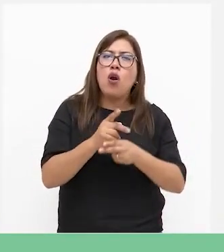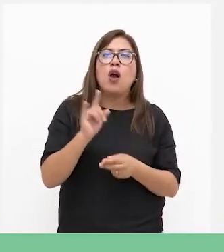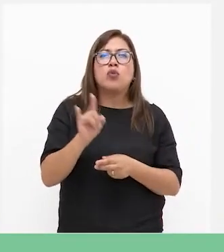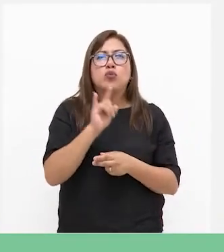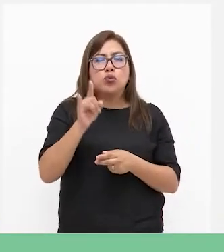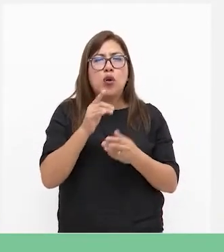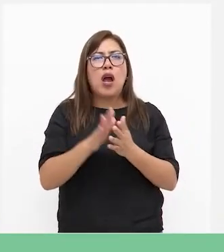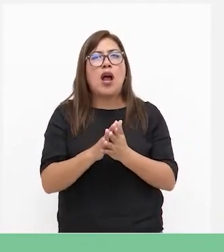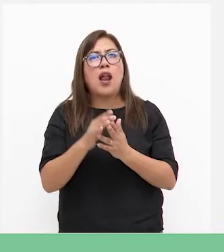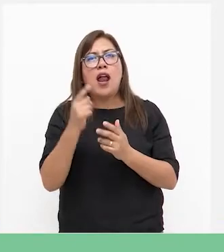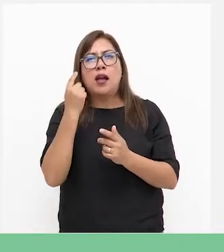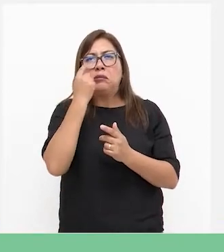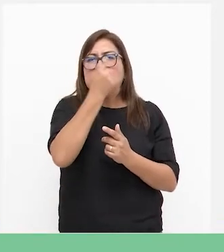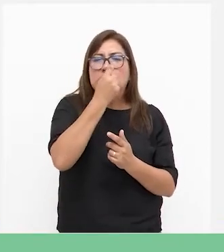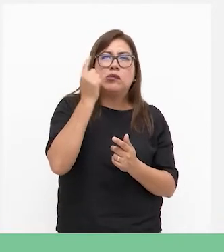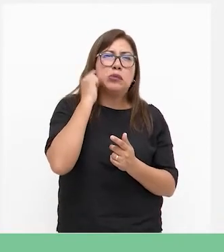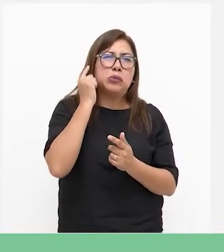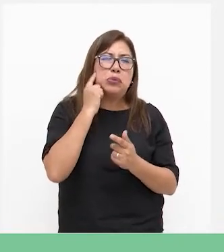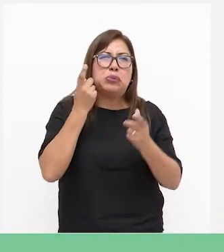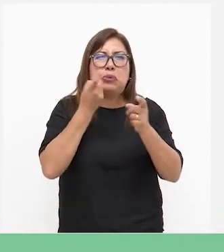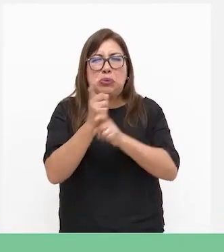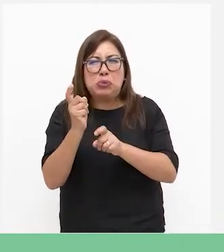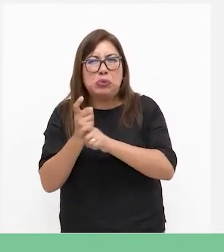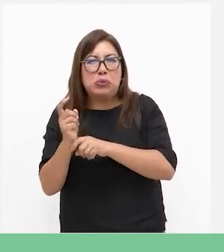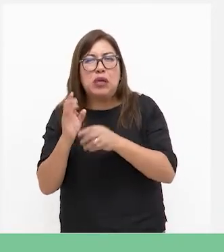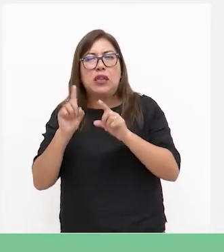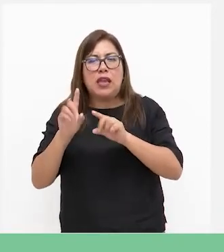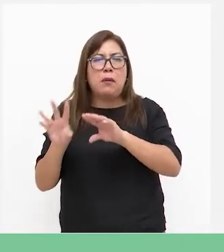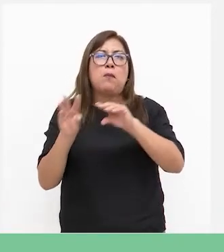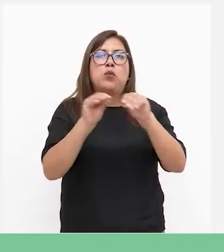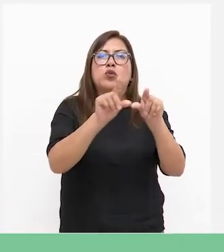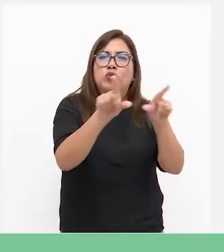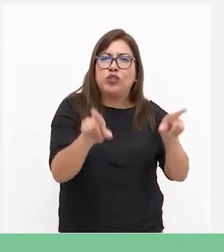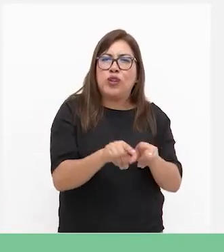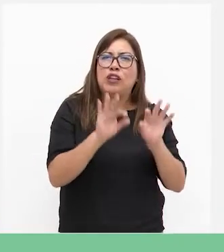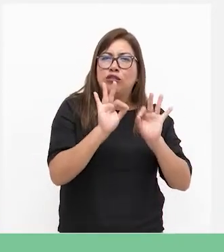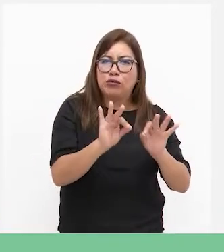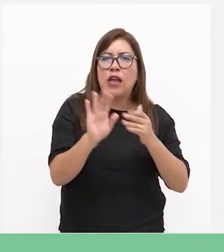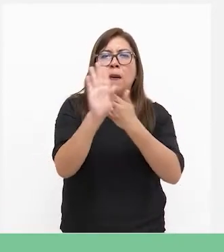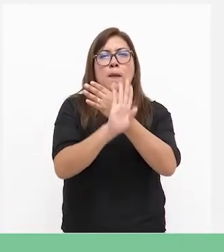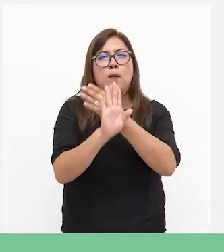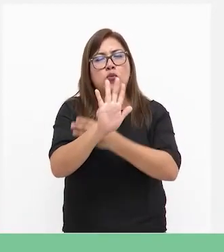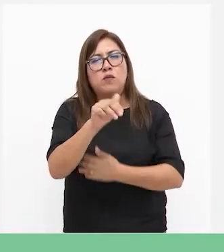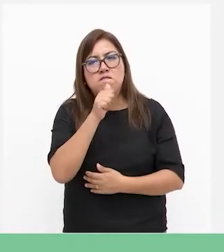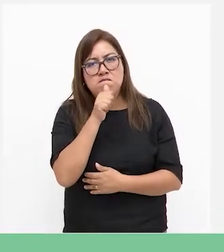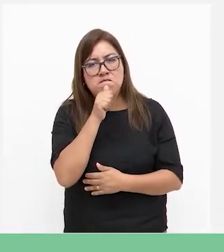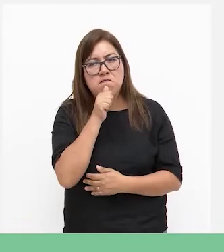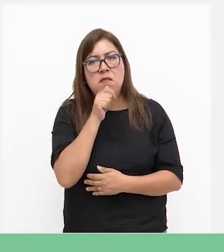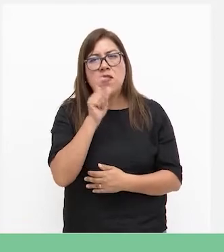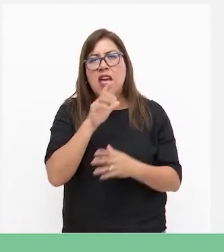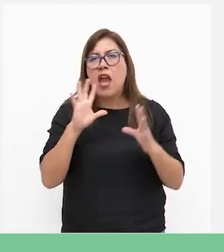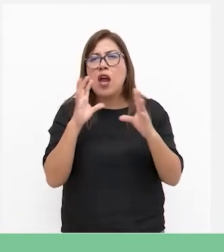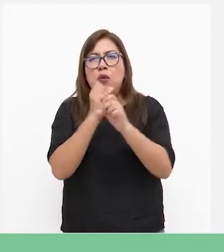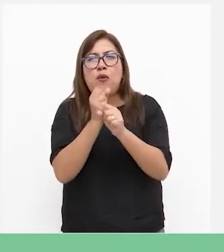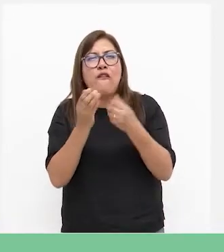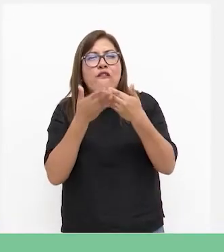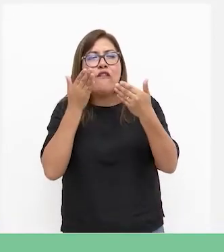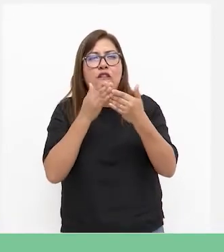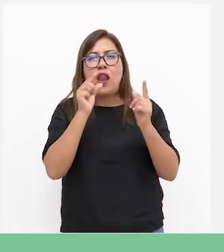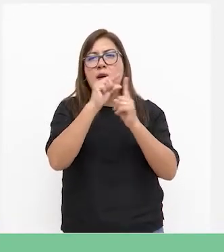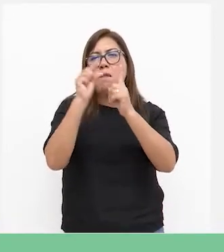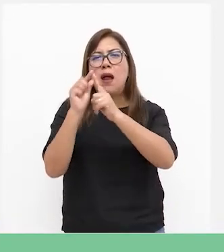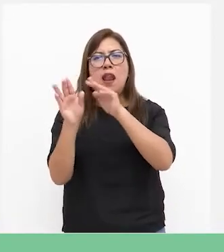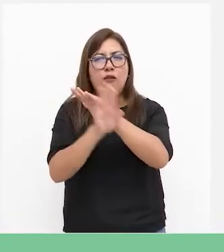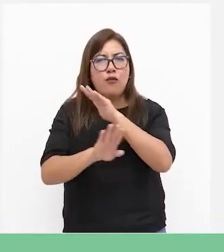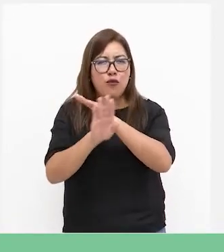de los estímulos sensoriales aversivos, asegurar un lugar adecuado, proteger su privacidad, simplificar el lenguaje